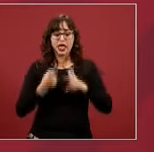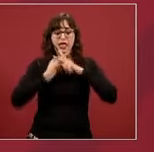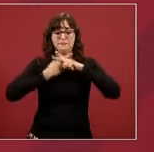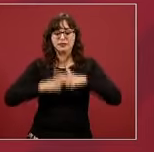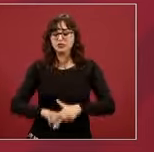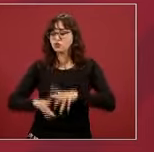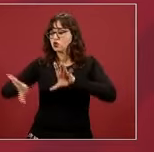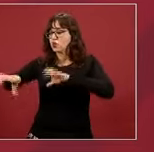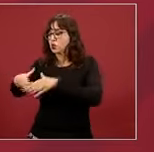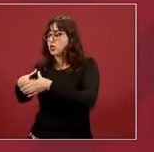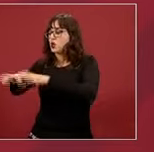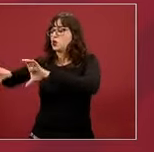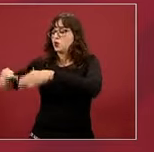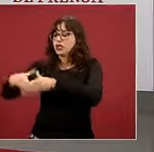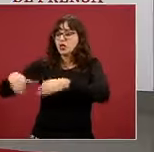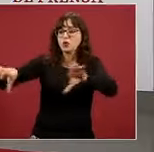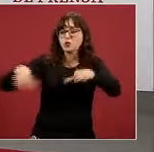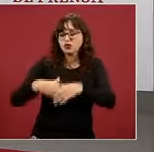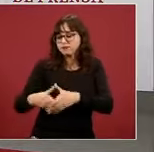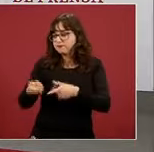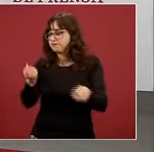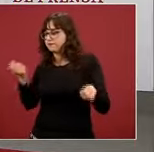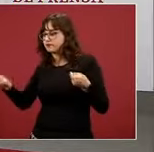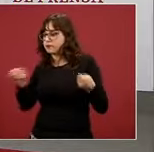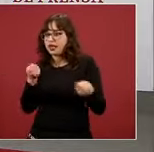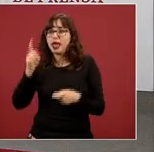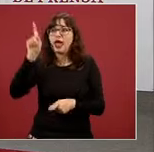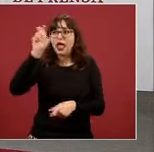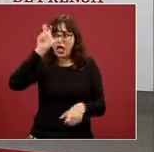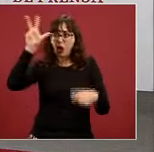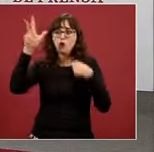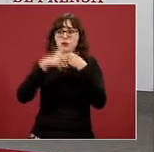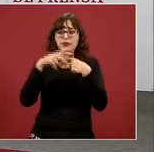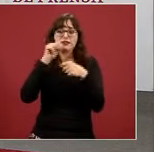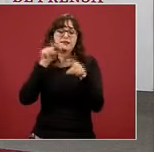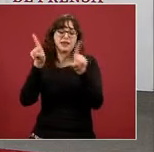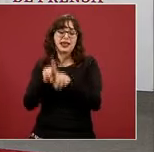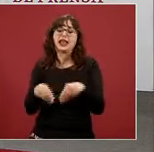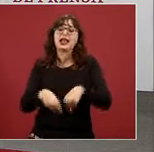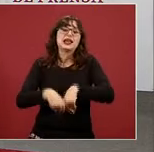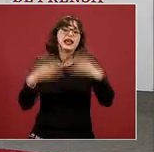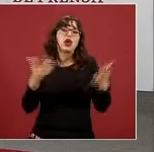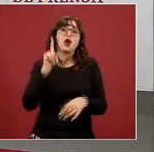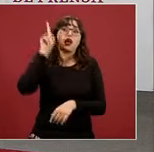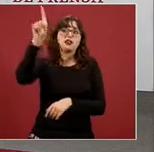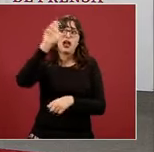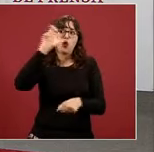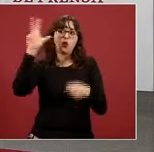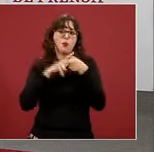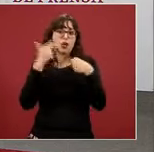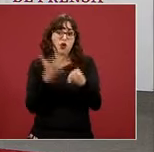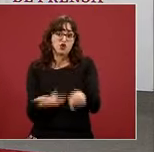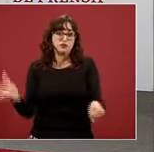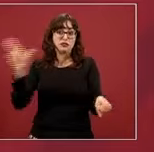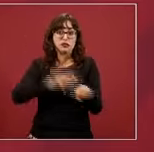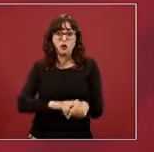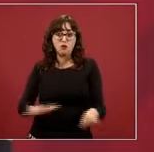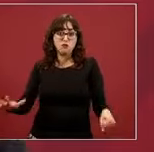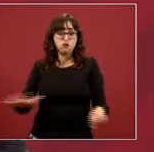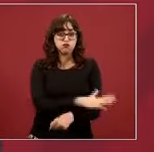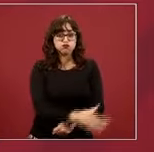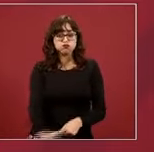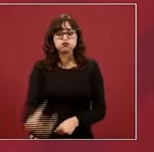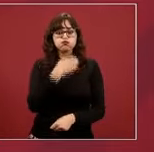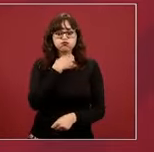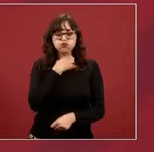comunitario se han puesto en práctica en Europa. Por supuesto, ya no están saturados los hospitales y lograron hacer reconversiones hospitalarias.